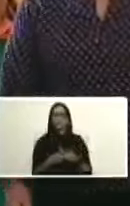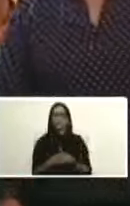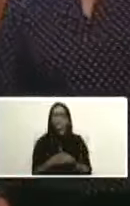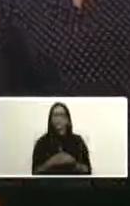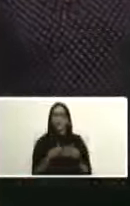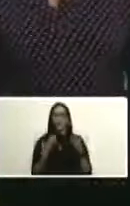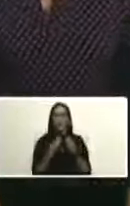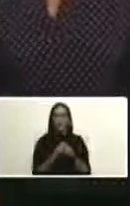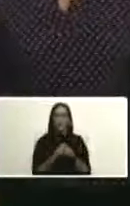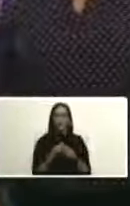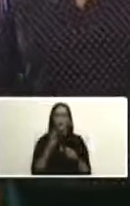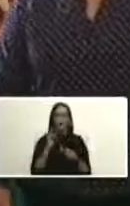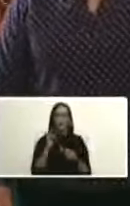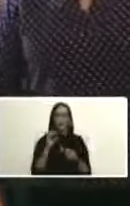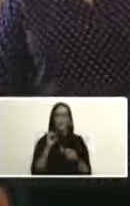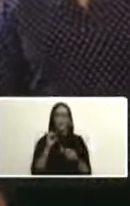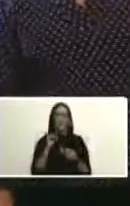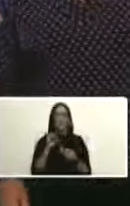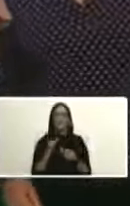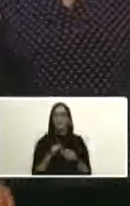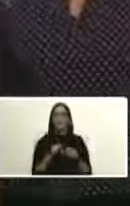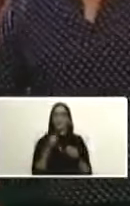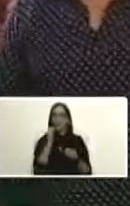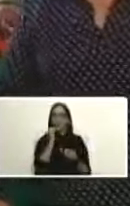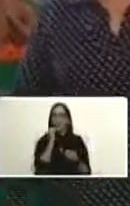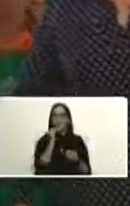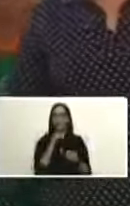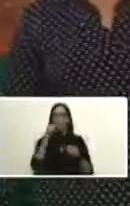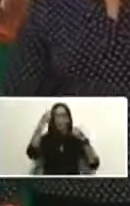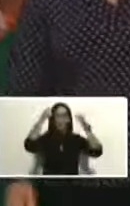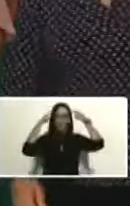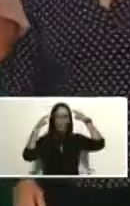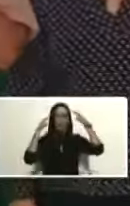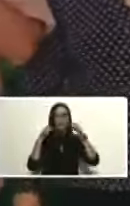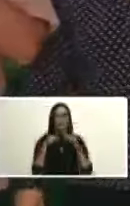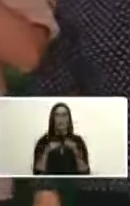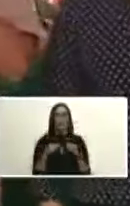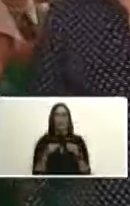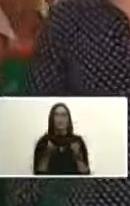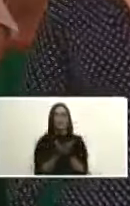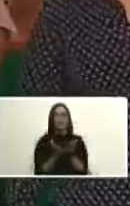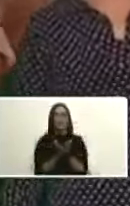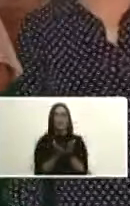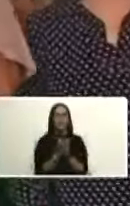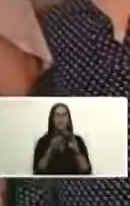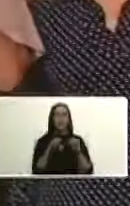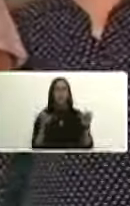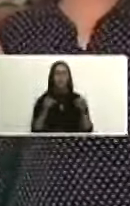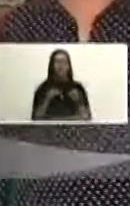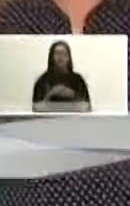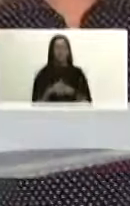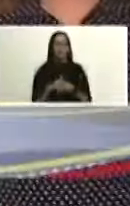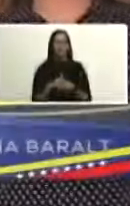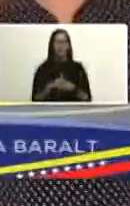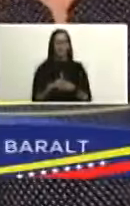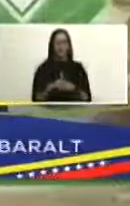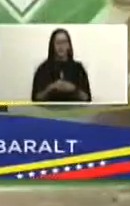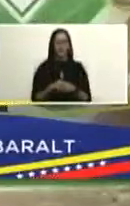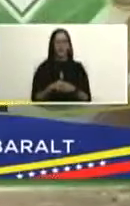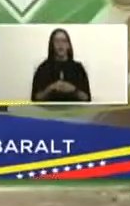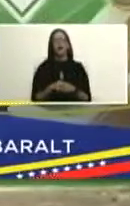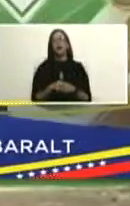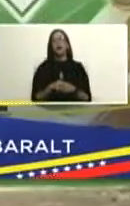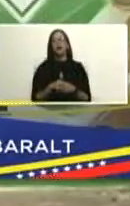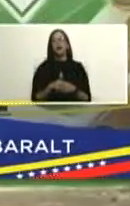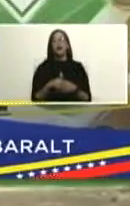a las bricomiles, con la muchachada de Chávez, en la Unidad Educativa Nacional Rafael María Baral. Rafael